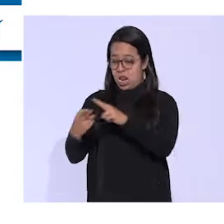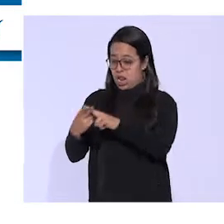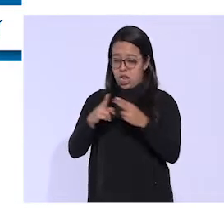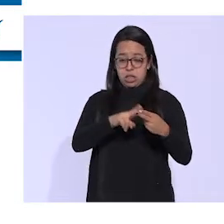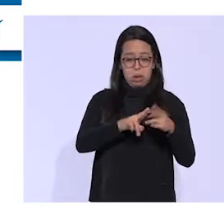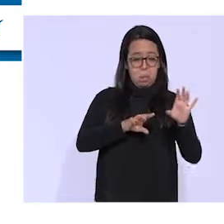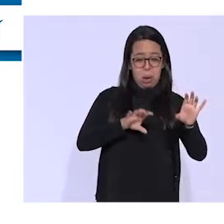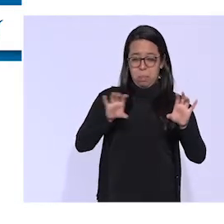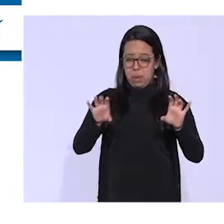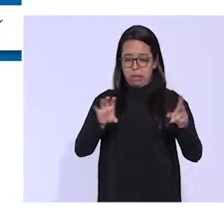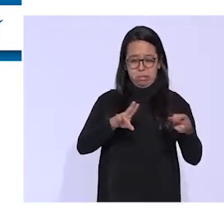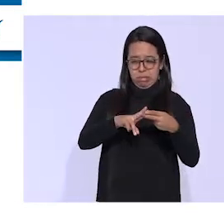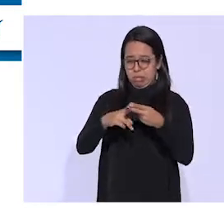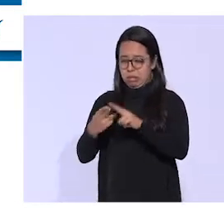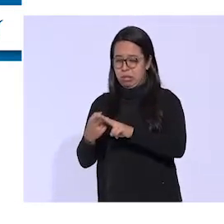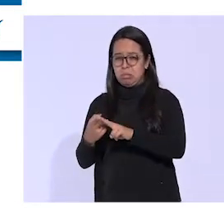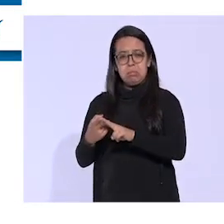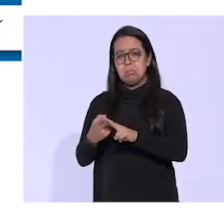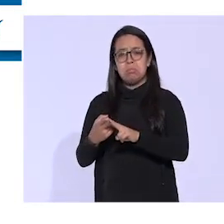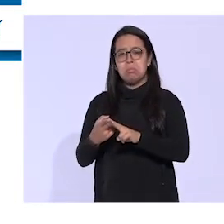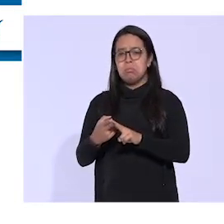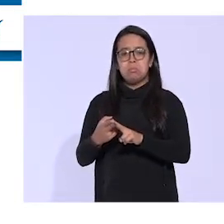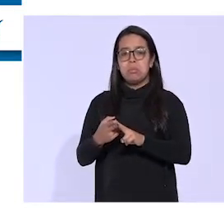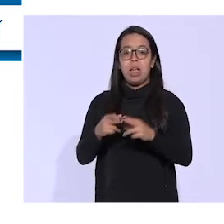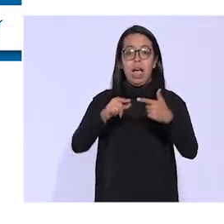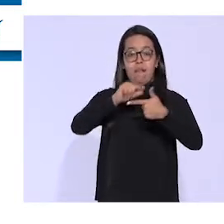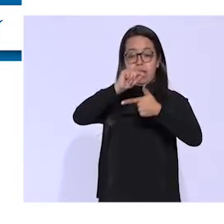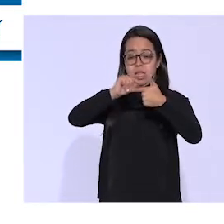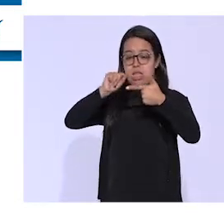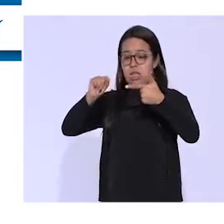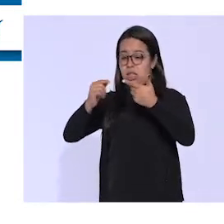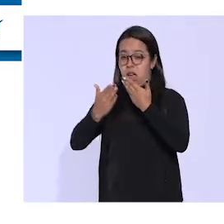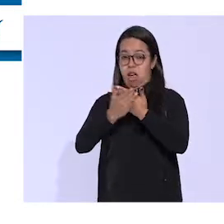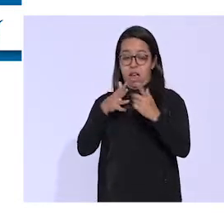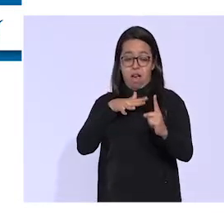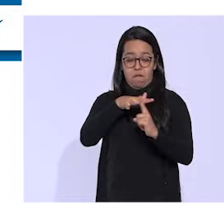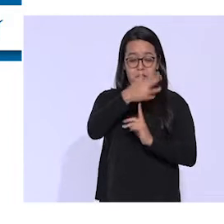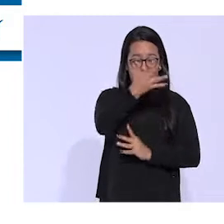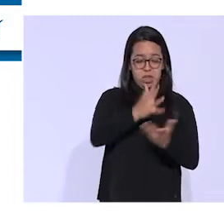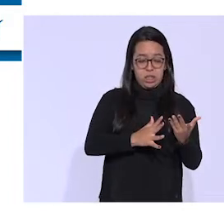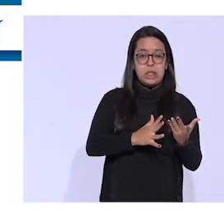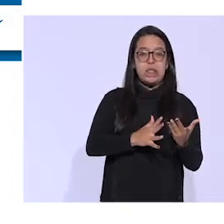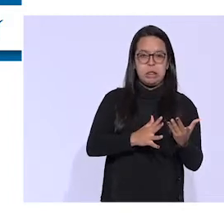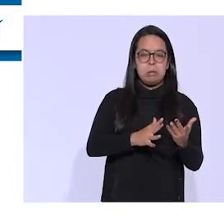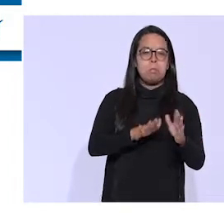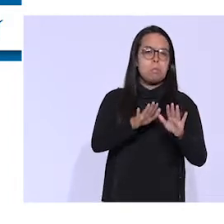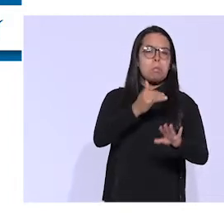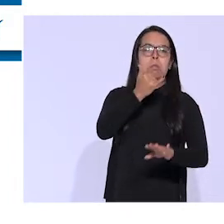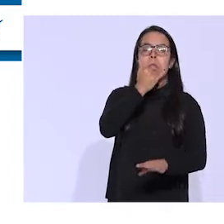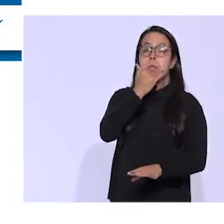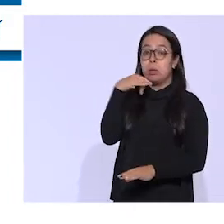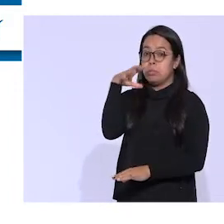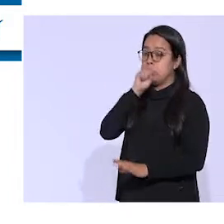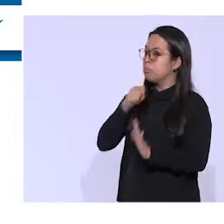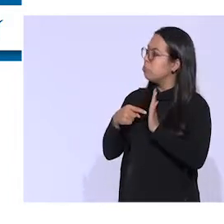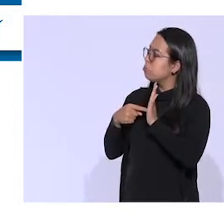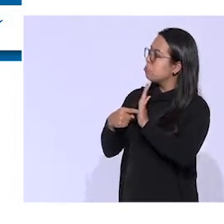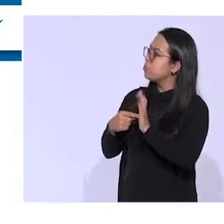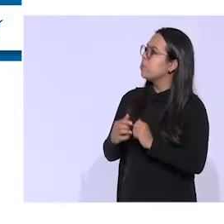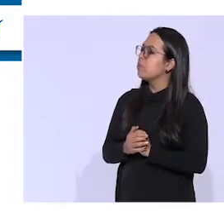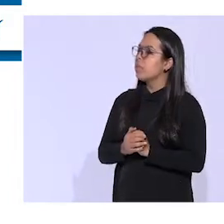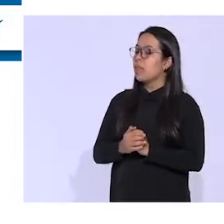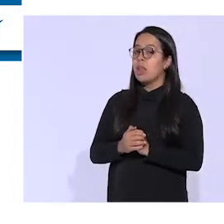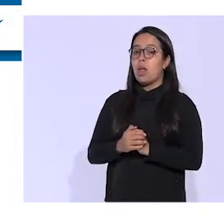los países, tanto en el índice, en la relación del índice con el rendimiento. Mientras que, fijaos, Portugal